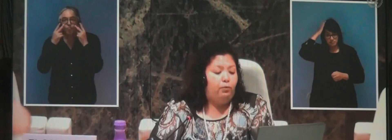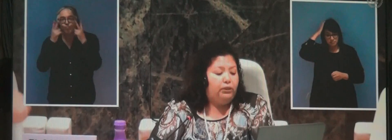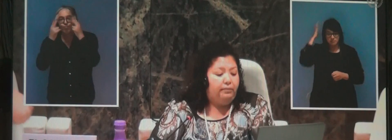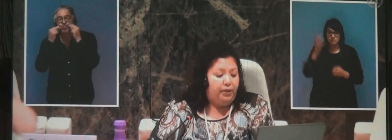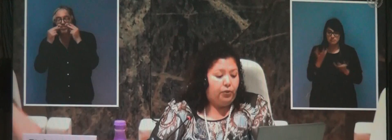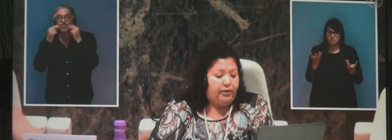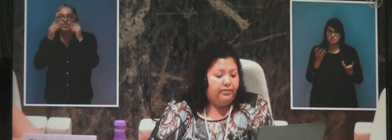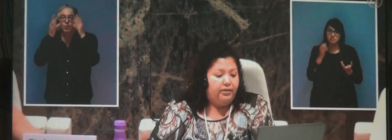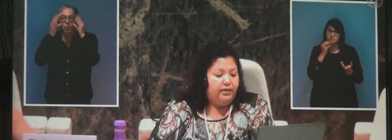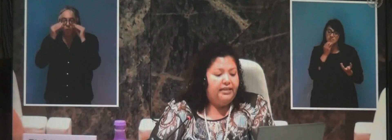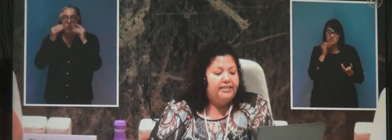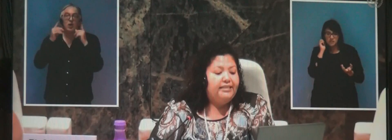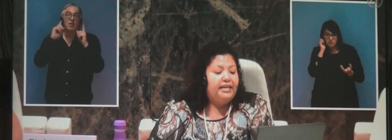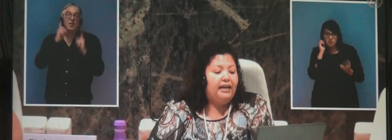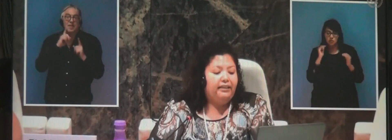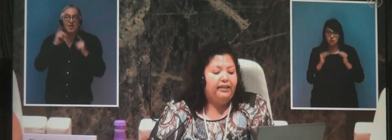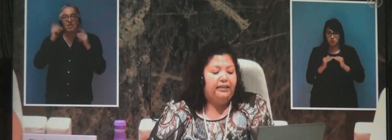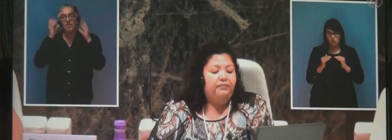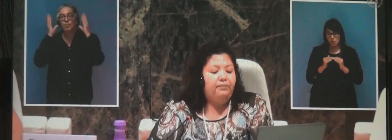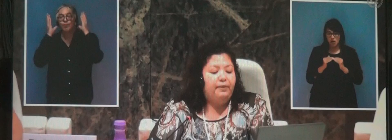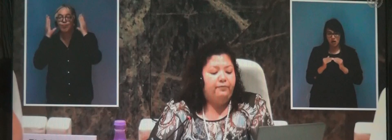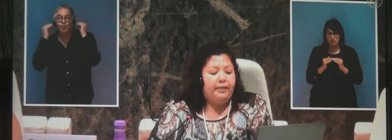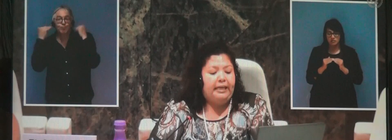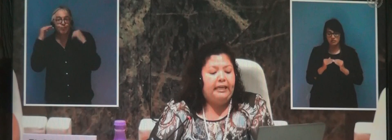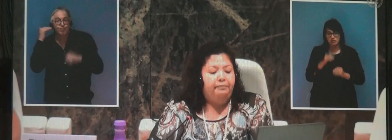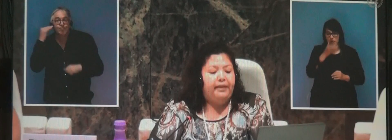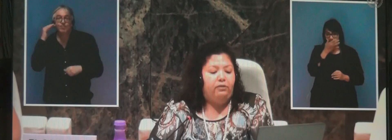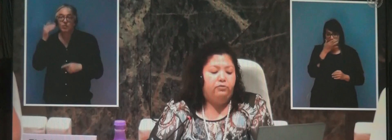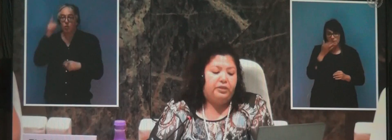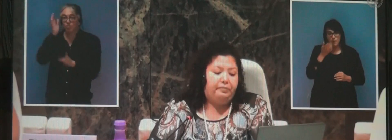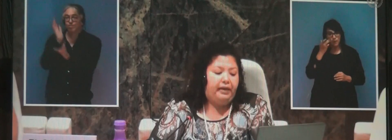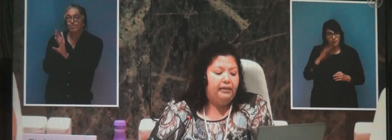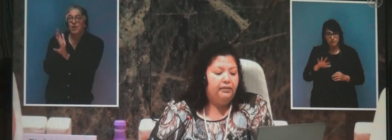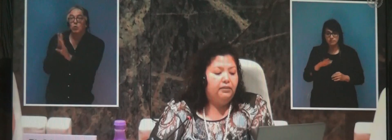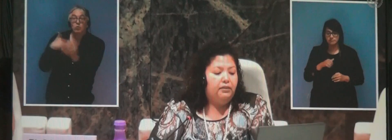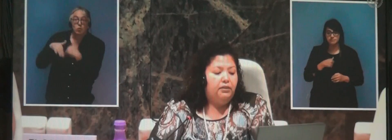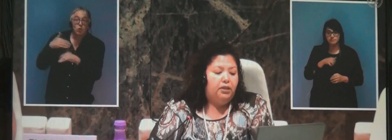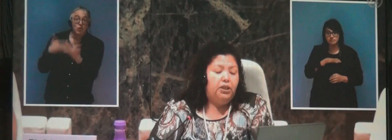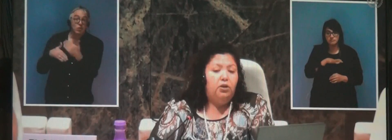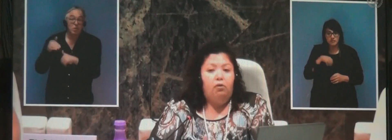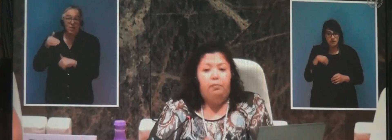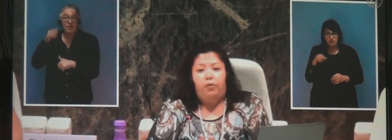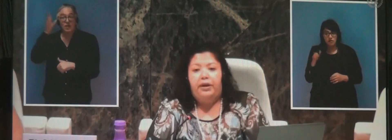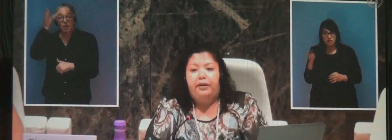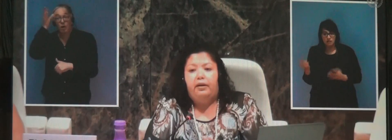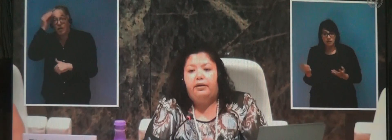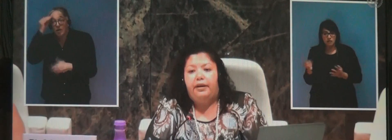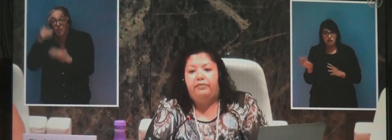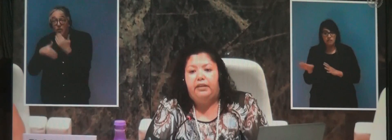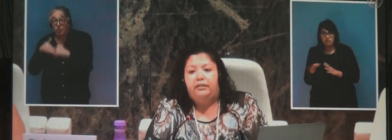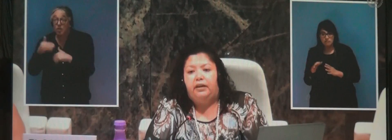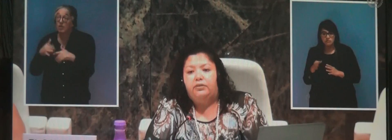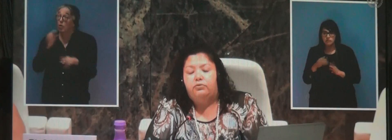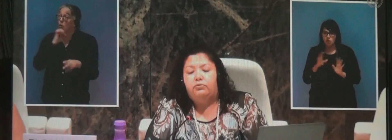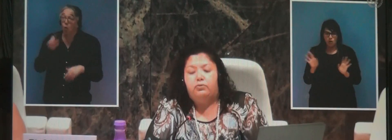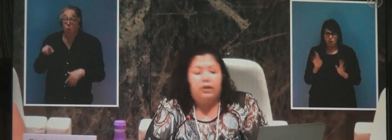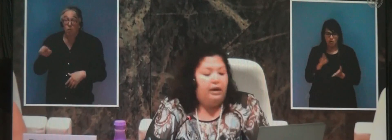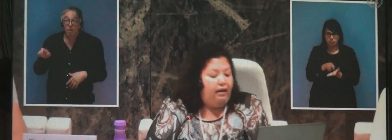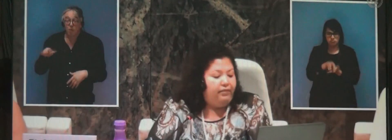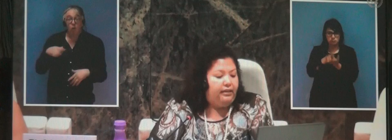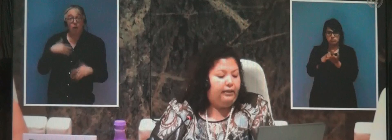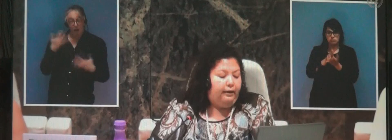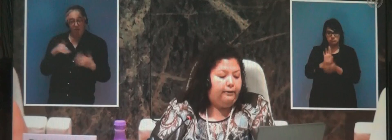personas adultas mayores, sin alternativa familiar para conservar y o poder rehabilitar